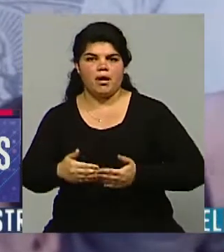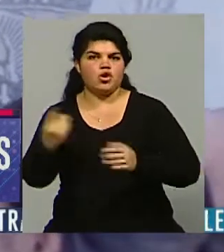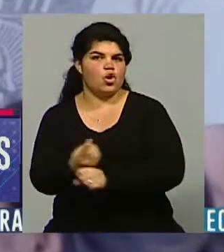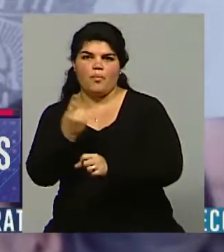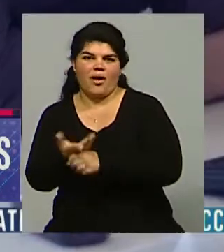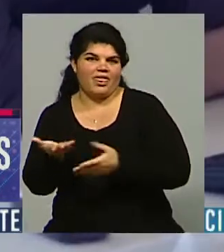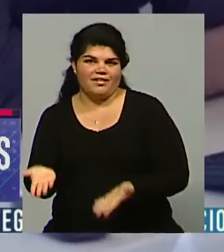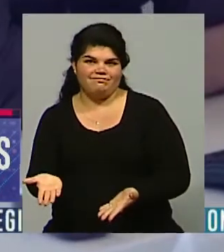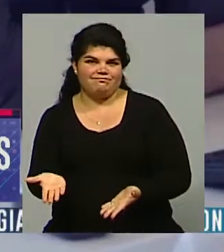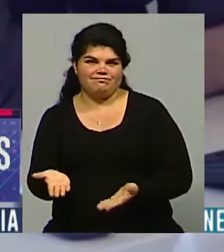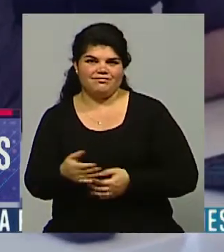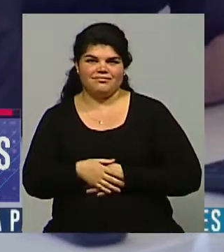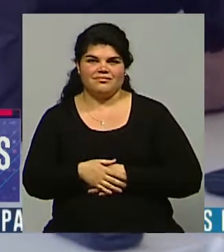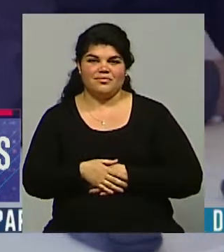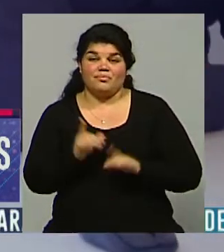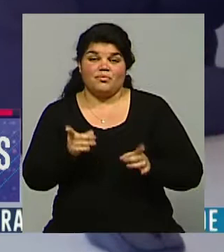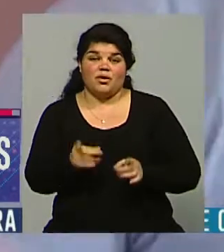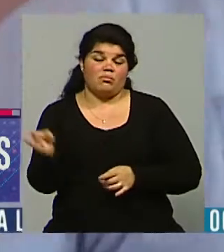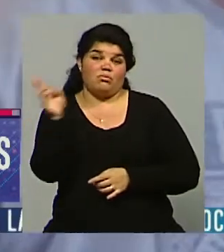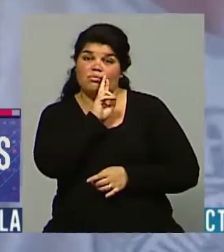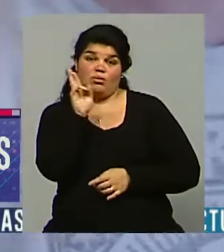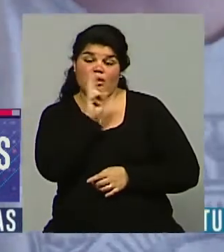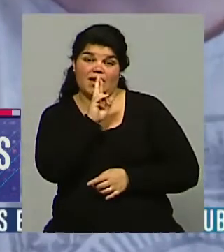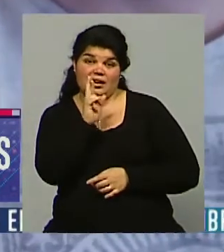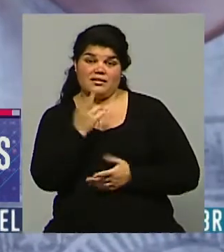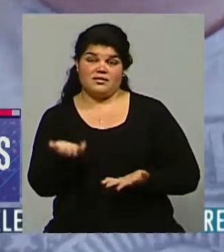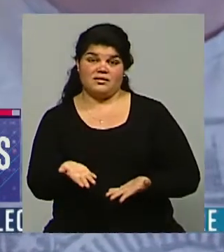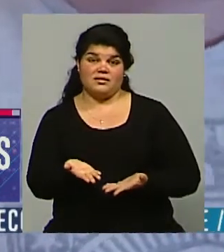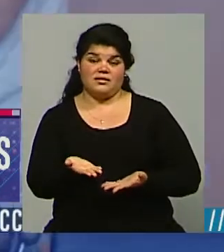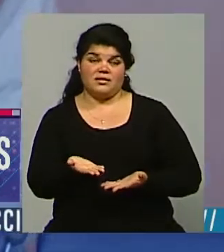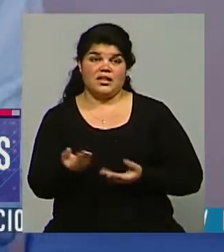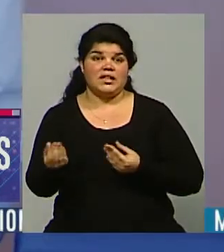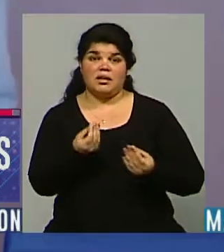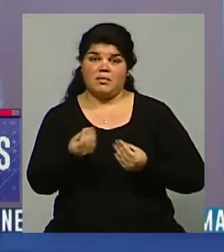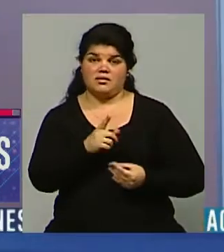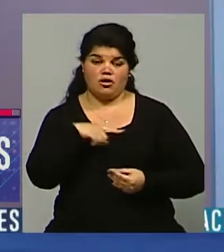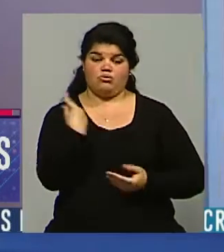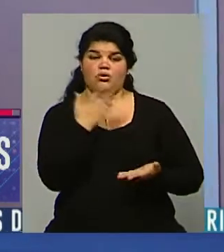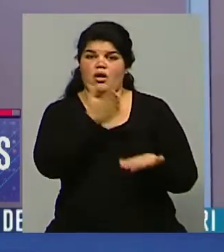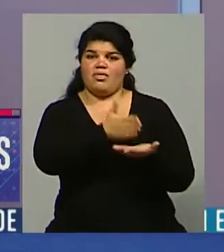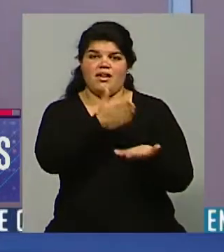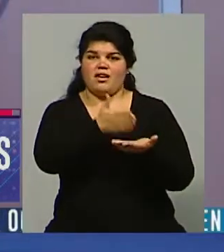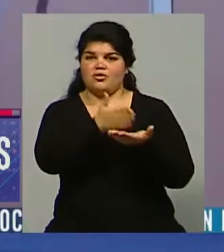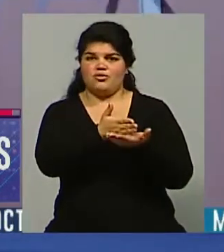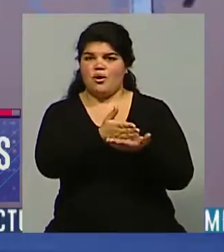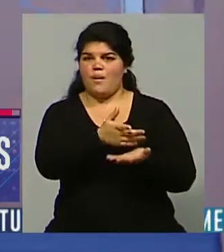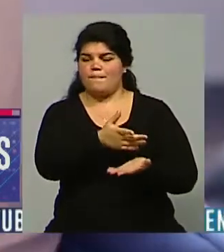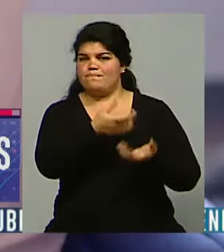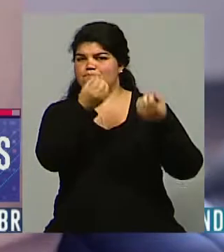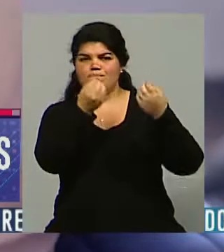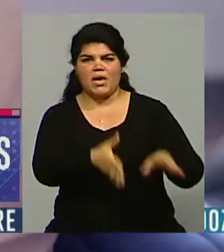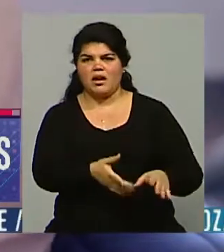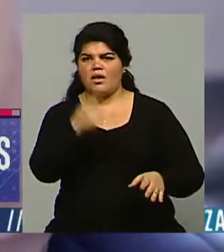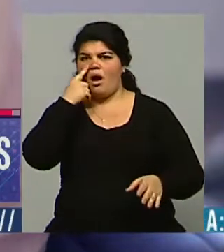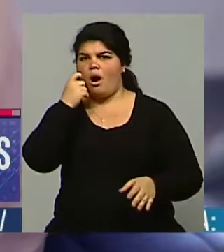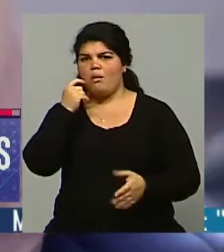Y entonces, en este sentido, las mujeres hemos visto perdido nuestros derechos frente a los del